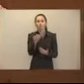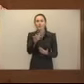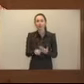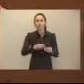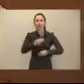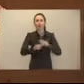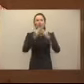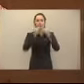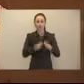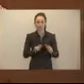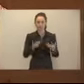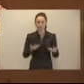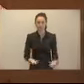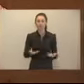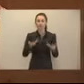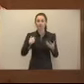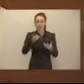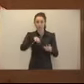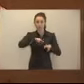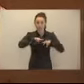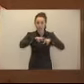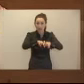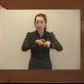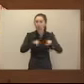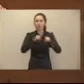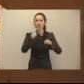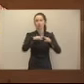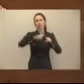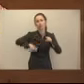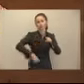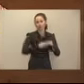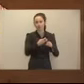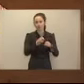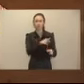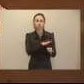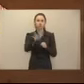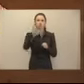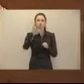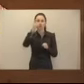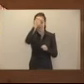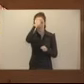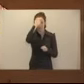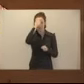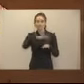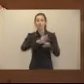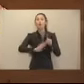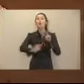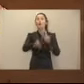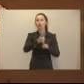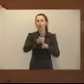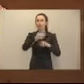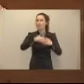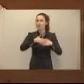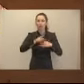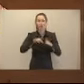forma efectiva. Hemos analizar todos os factores que inciden na enfermedade para poder apurrir cantos